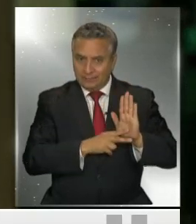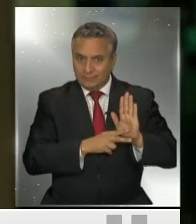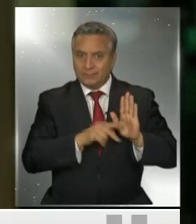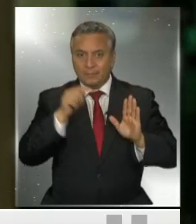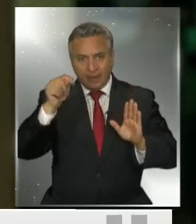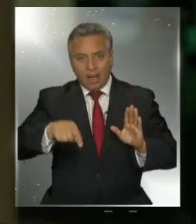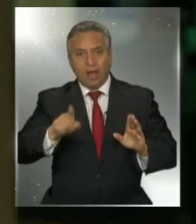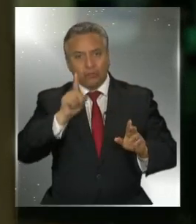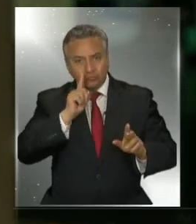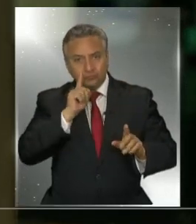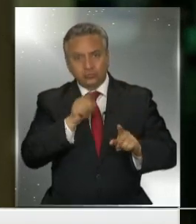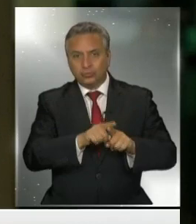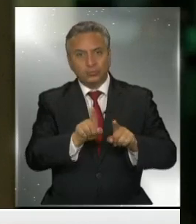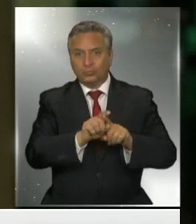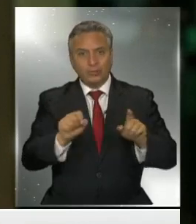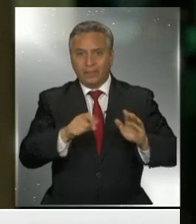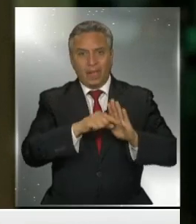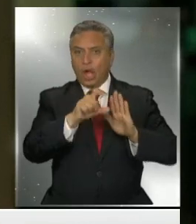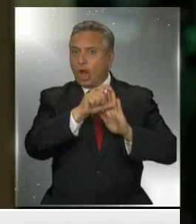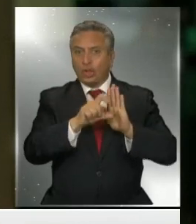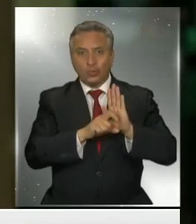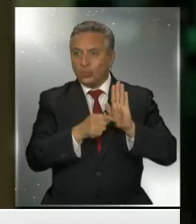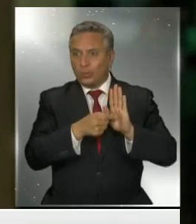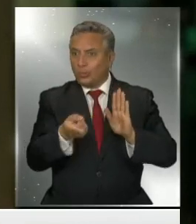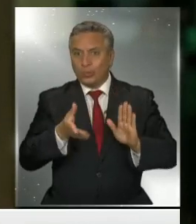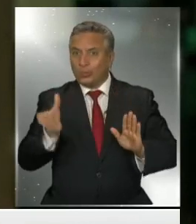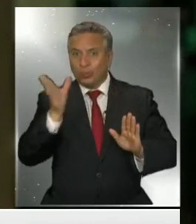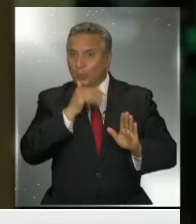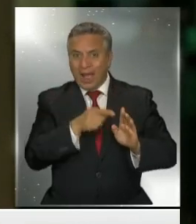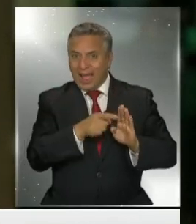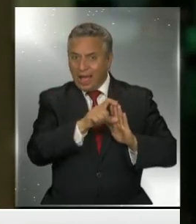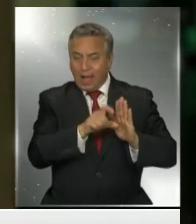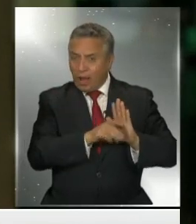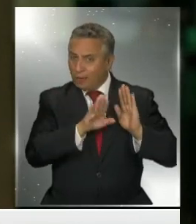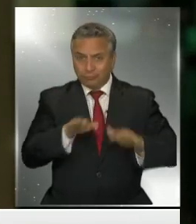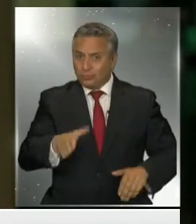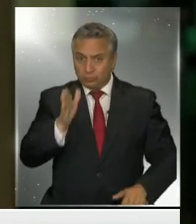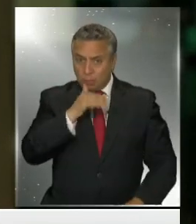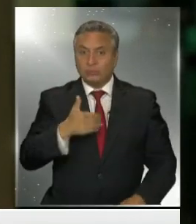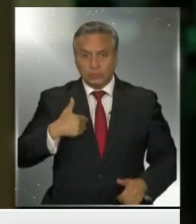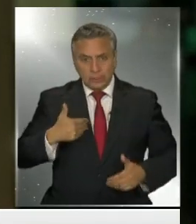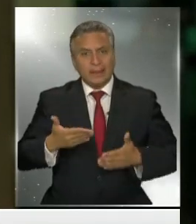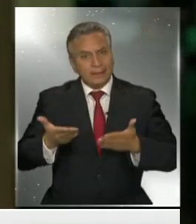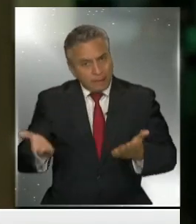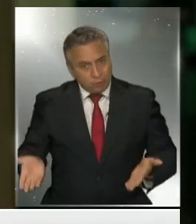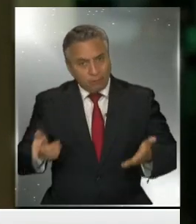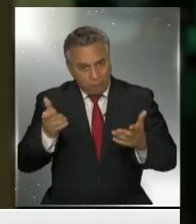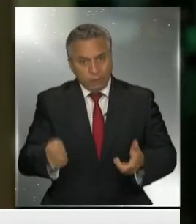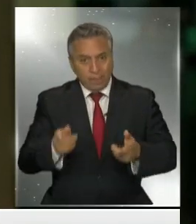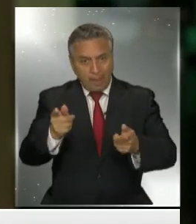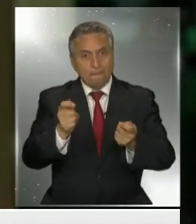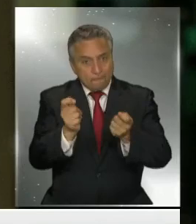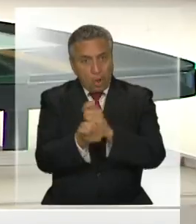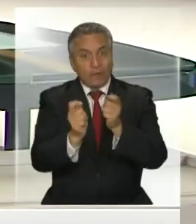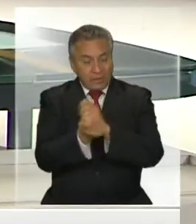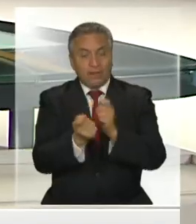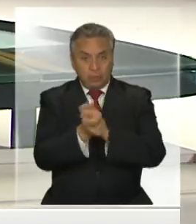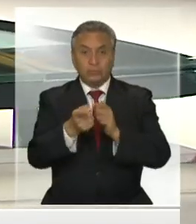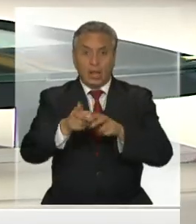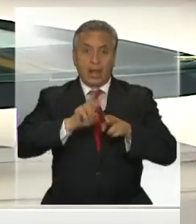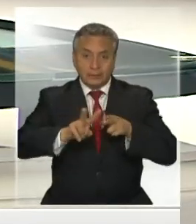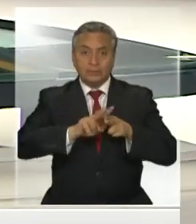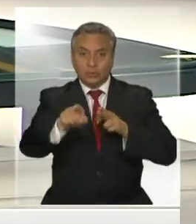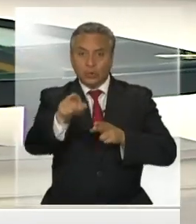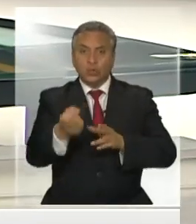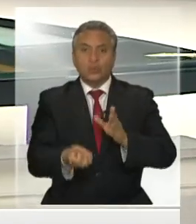ser vicios de inconstitucionalidad de este proyecto y por eso que nosotros estamos disponibles para poder modificar porque lo que se está haciendo el fondo